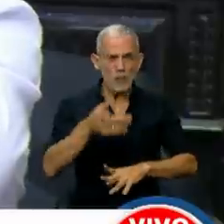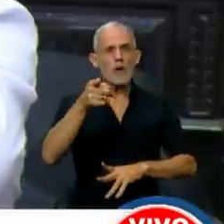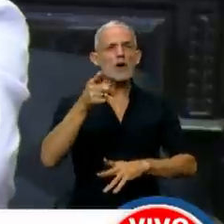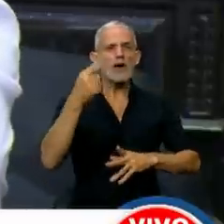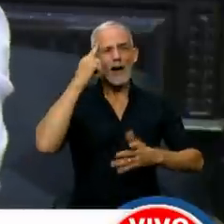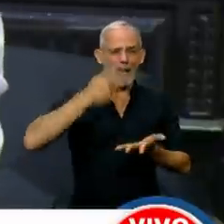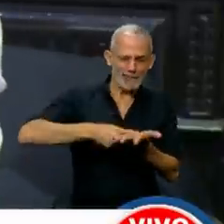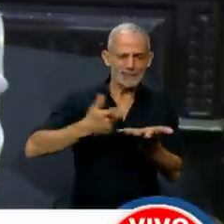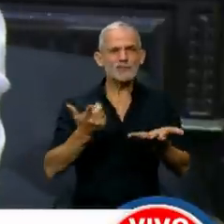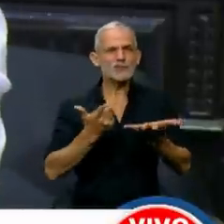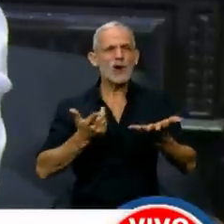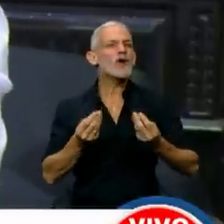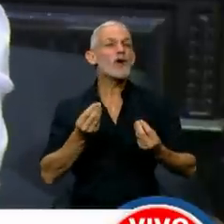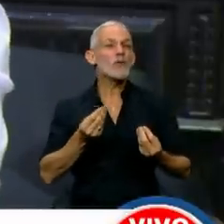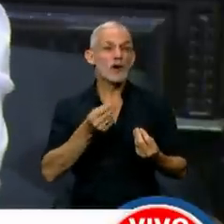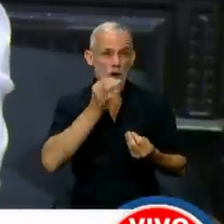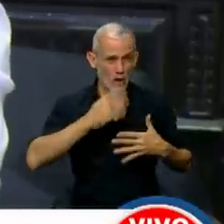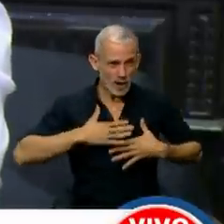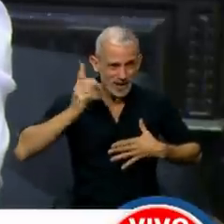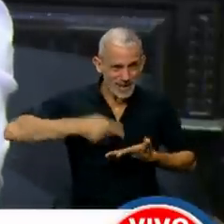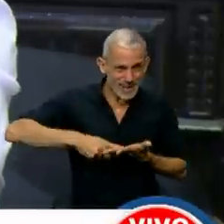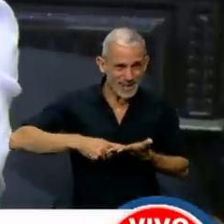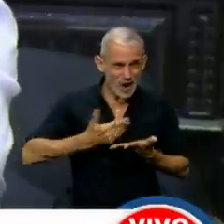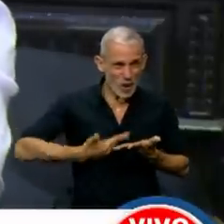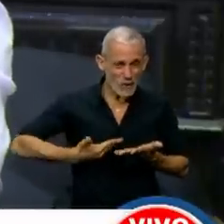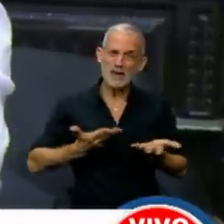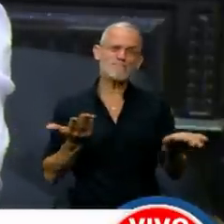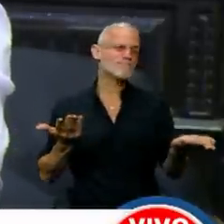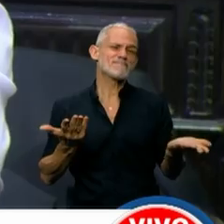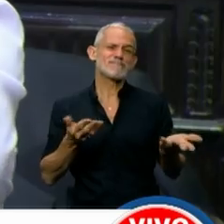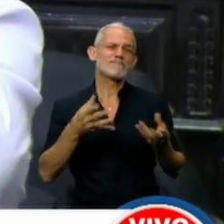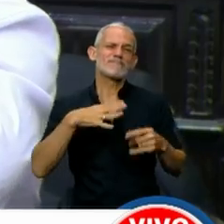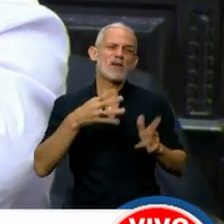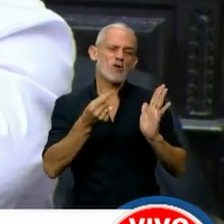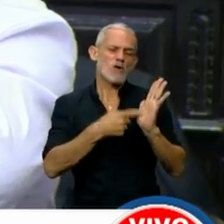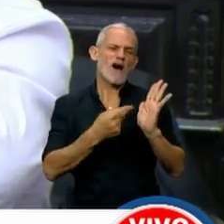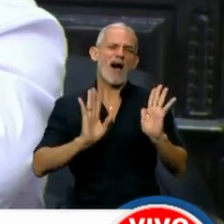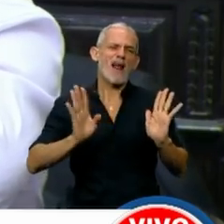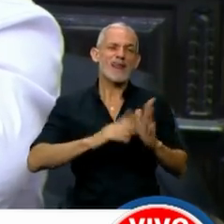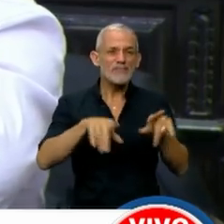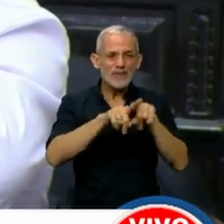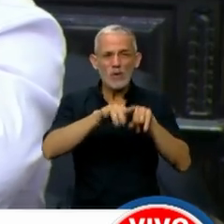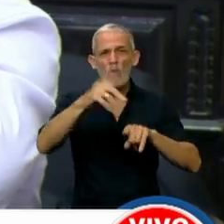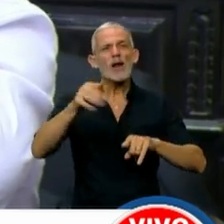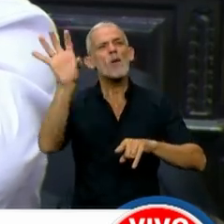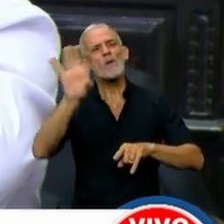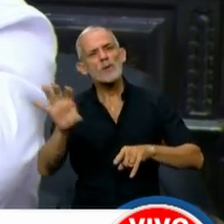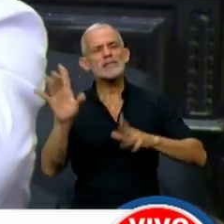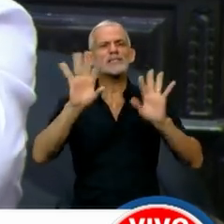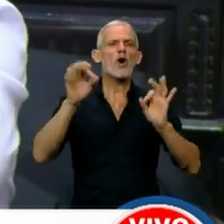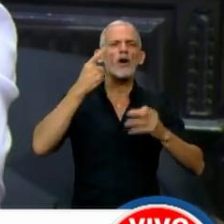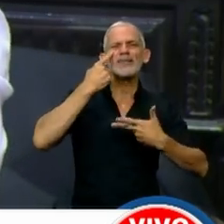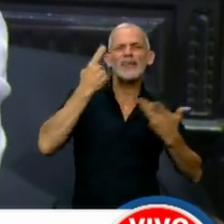buena decisión él carece de legitimidad y lo mismo puede pasar con una provincia con una